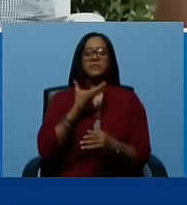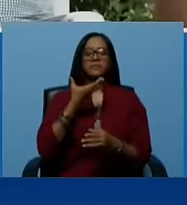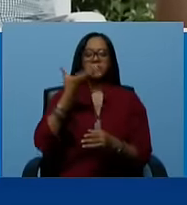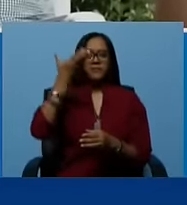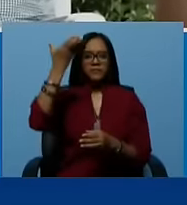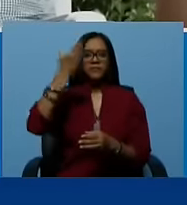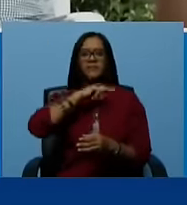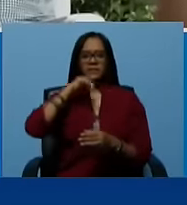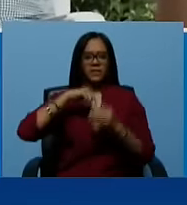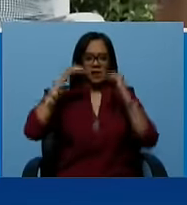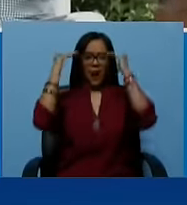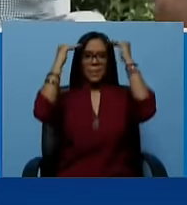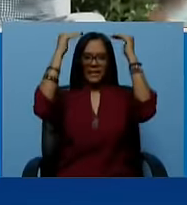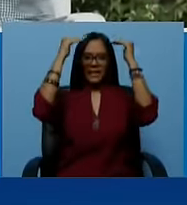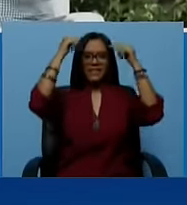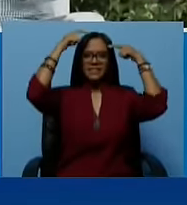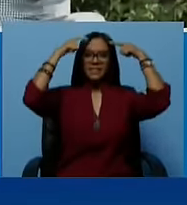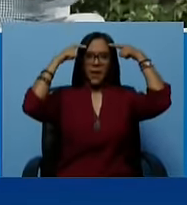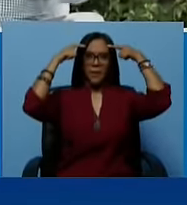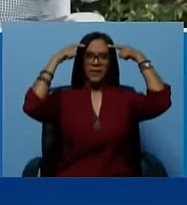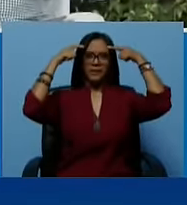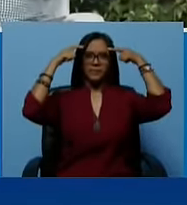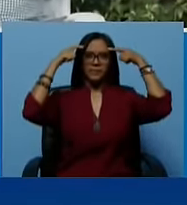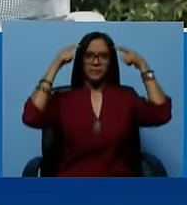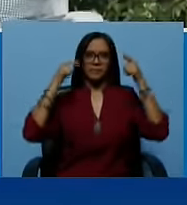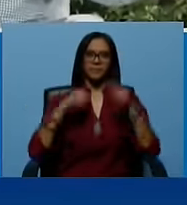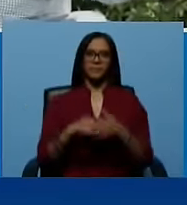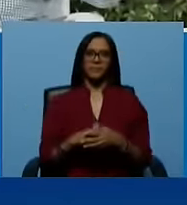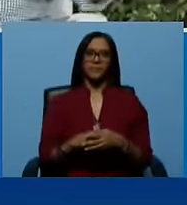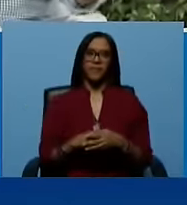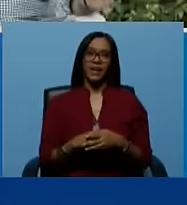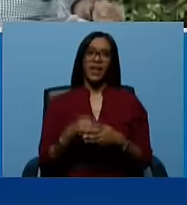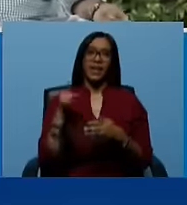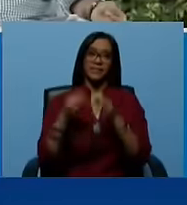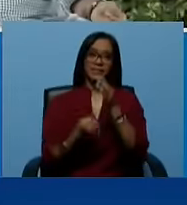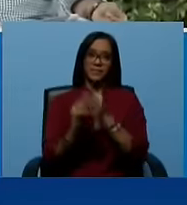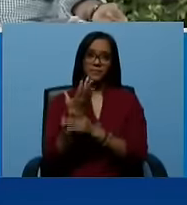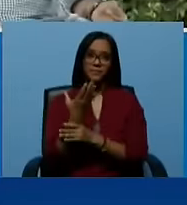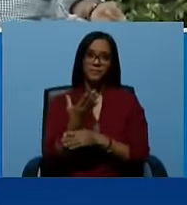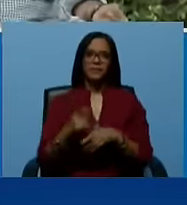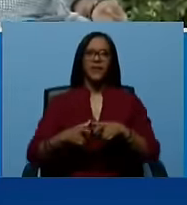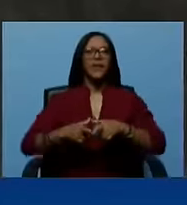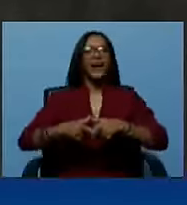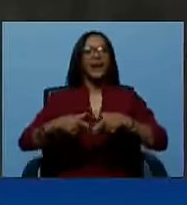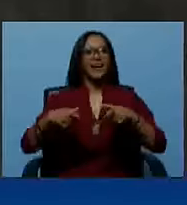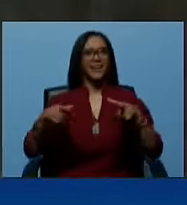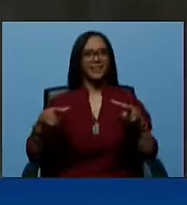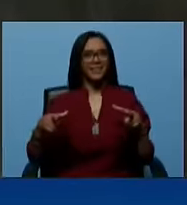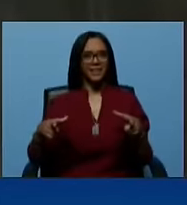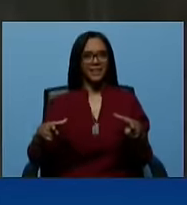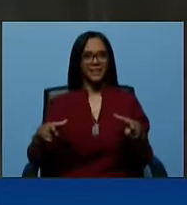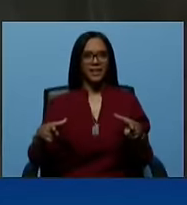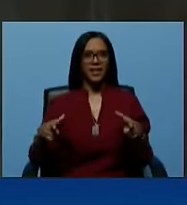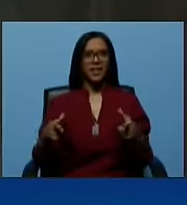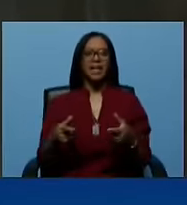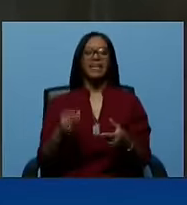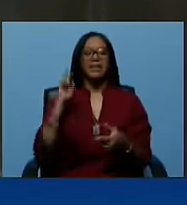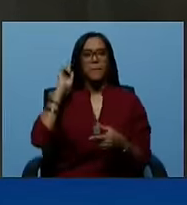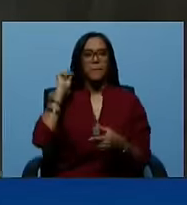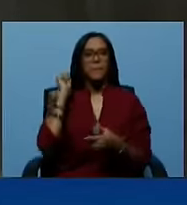de nuestro comandante Hugo Rafael Chávez Frías. Ese araguaney que va a crecer ahí es para él y por